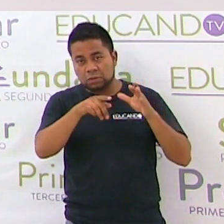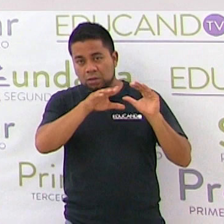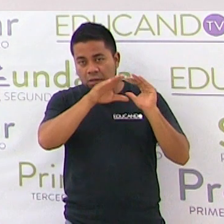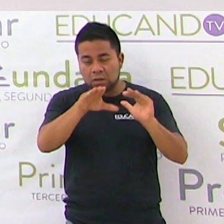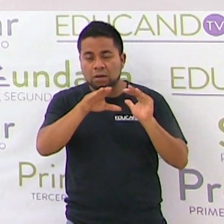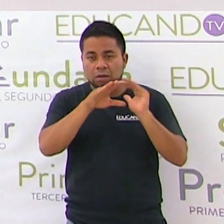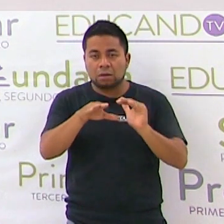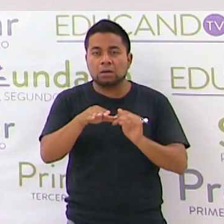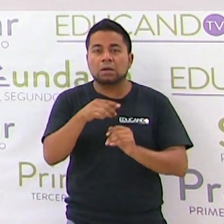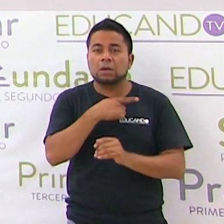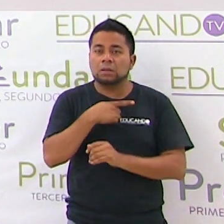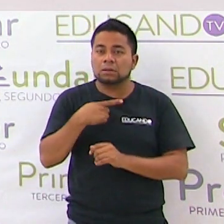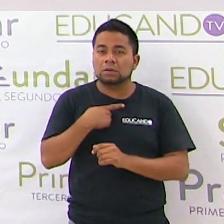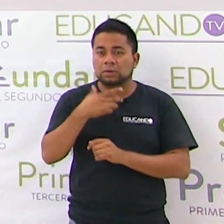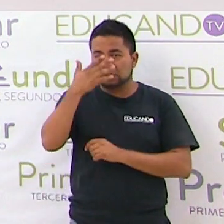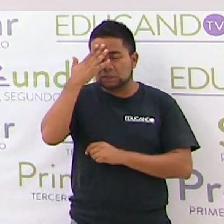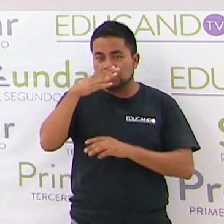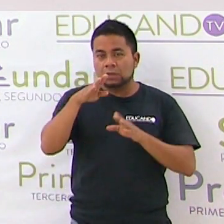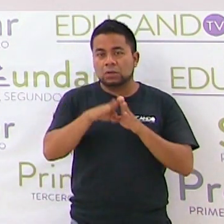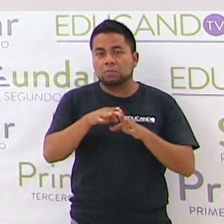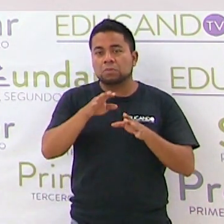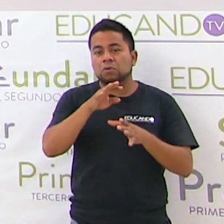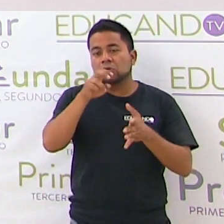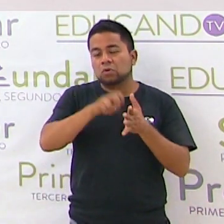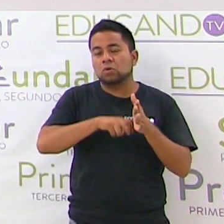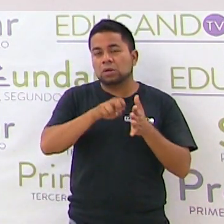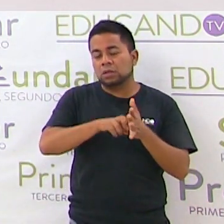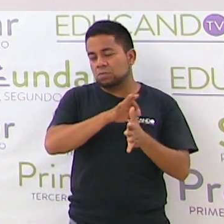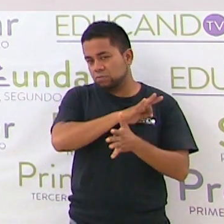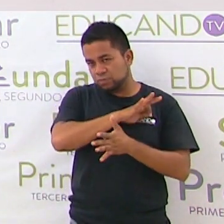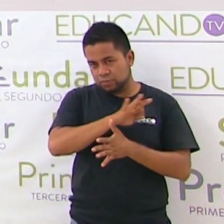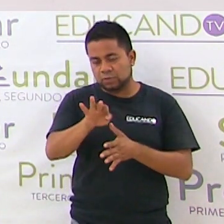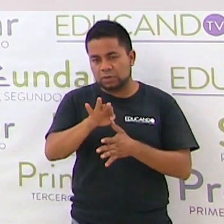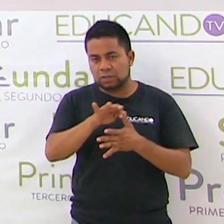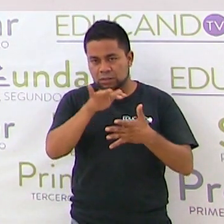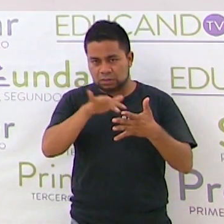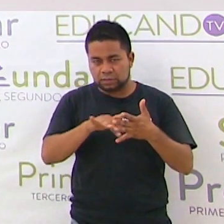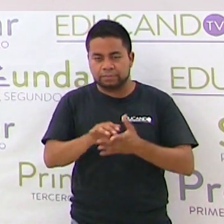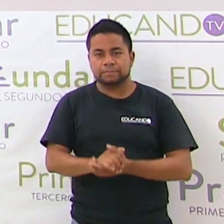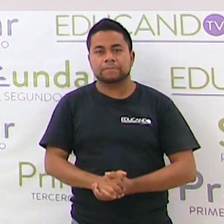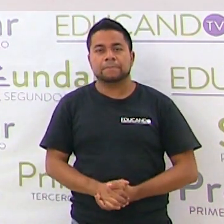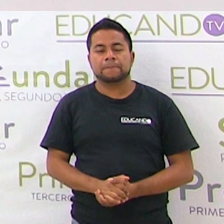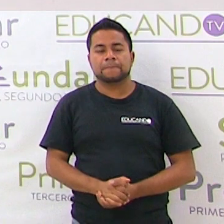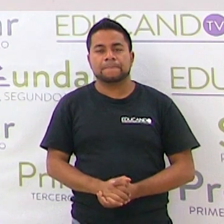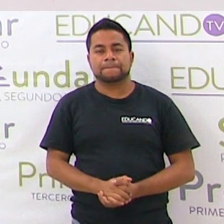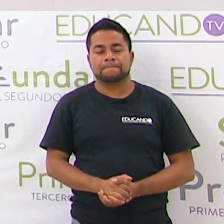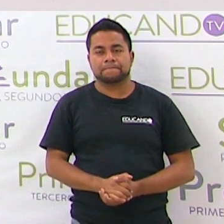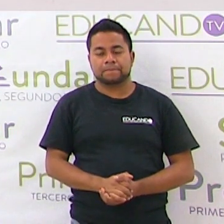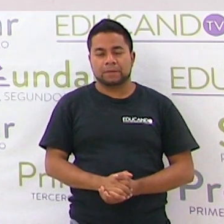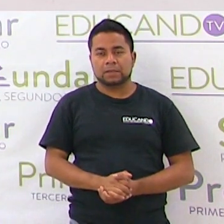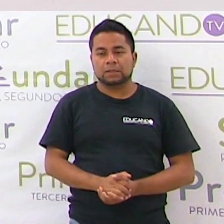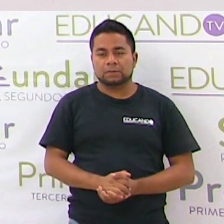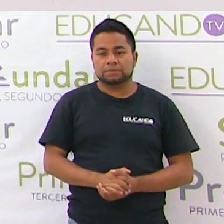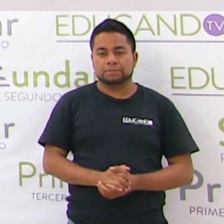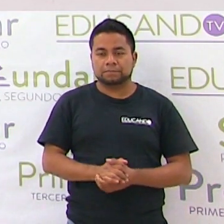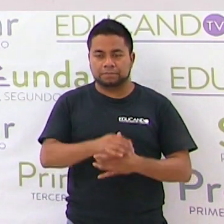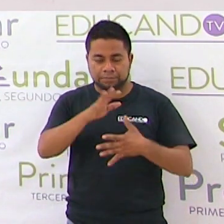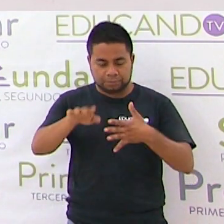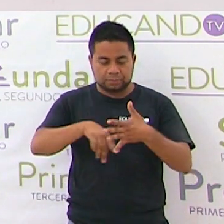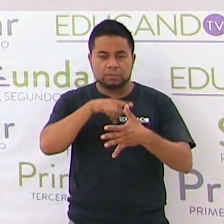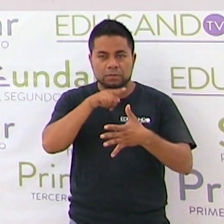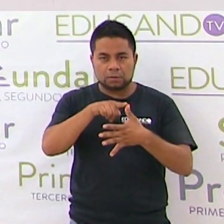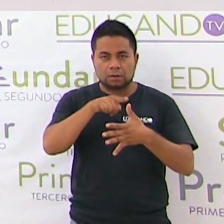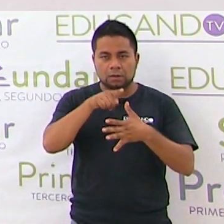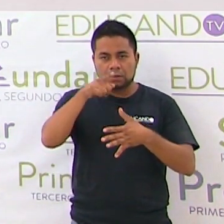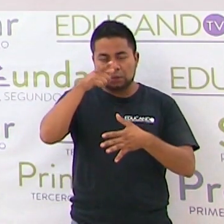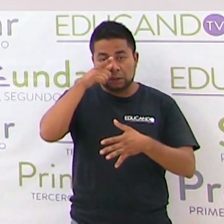de tener bases para poder corregir un texto, ¿verdad? Bueno, siguiente paso, el número 5. ¿Qué creen que es el número